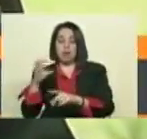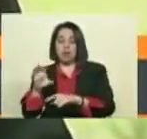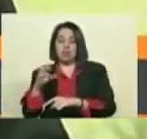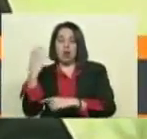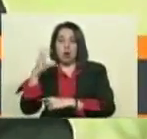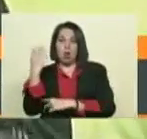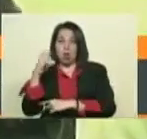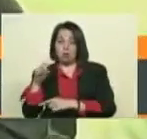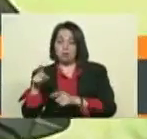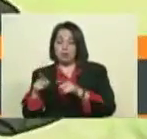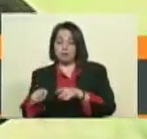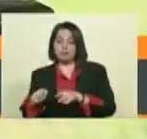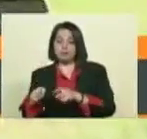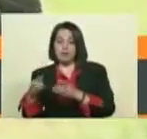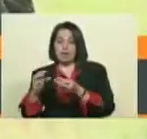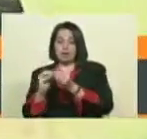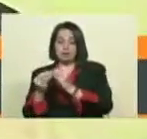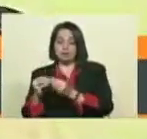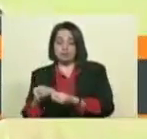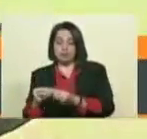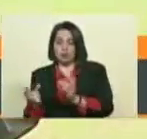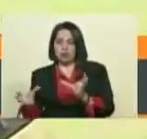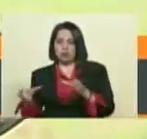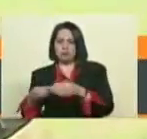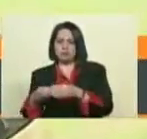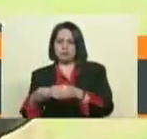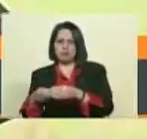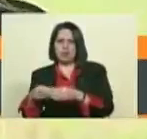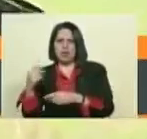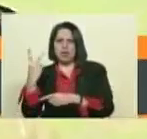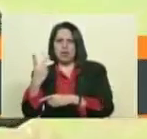esta operación se hizo